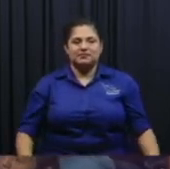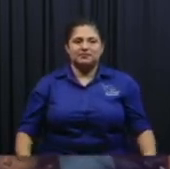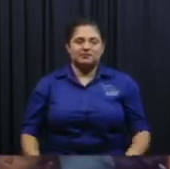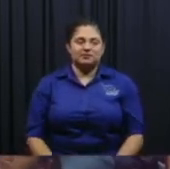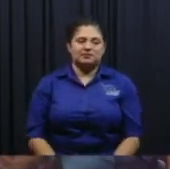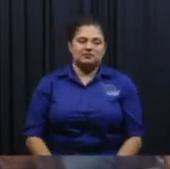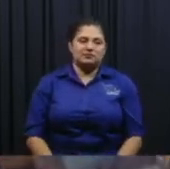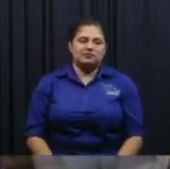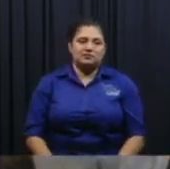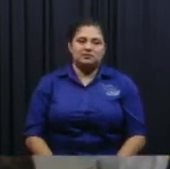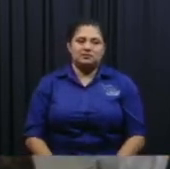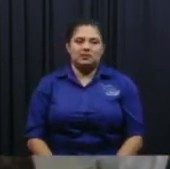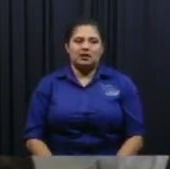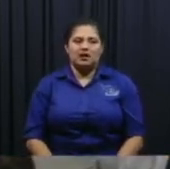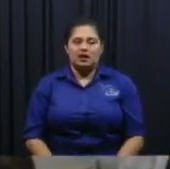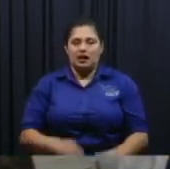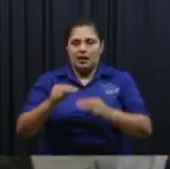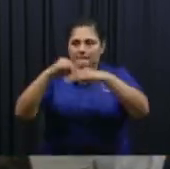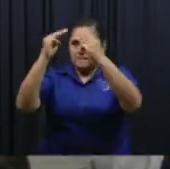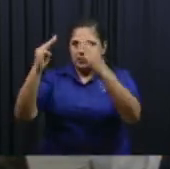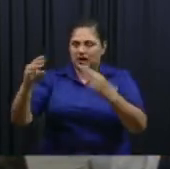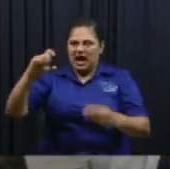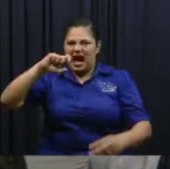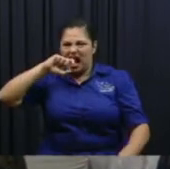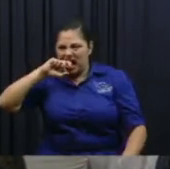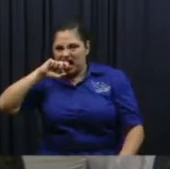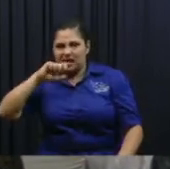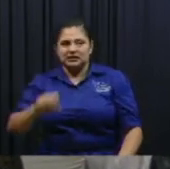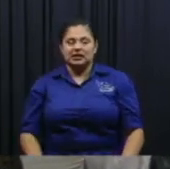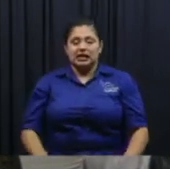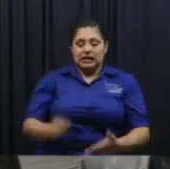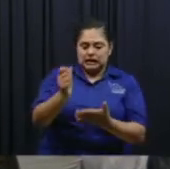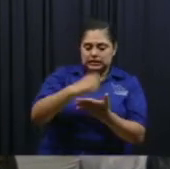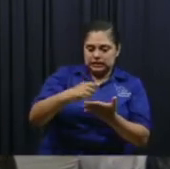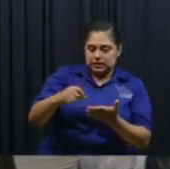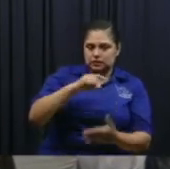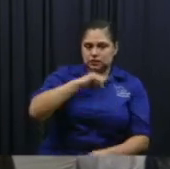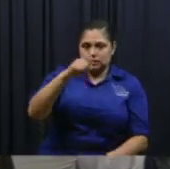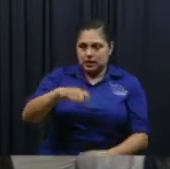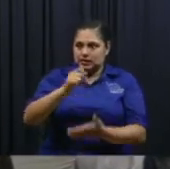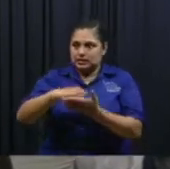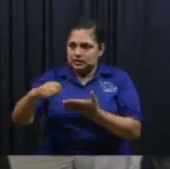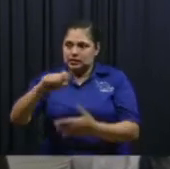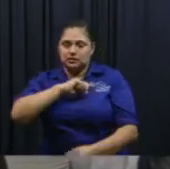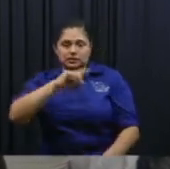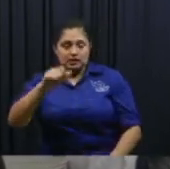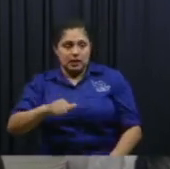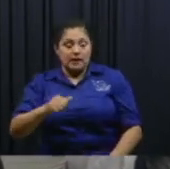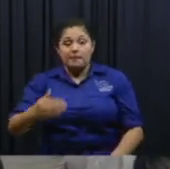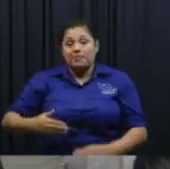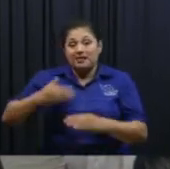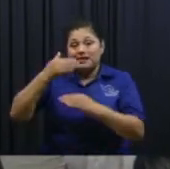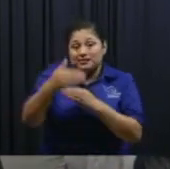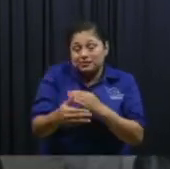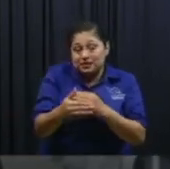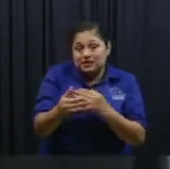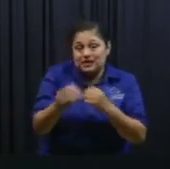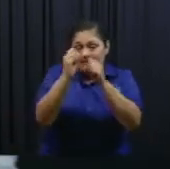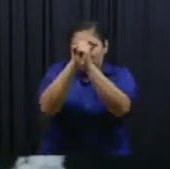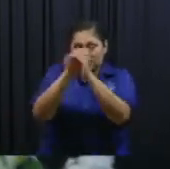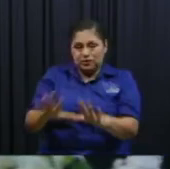libre en el monte la tentación escrito está escrito está escrito está después lo venció en la